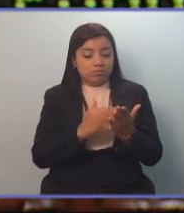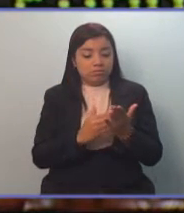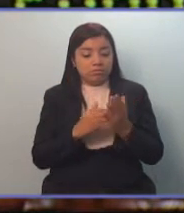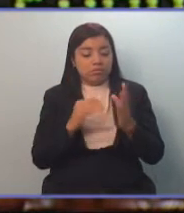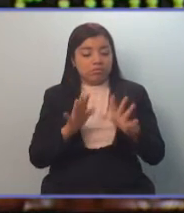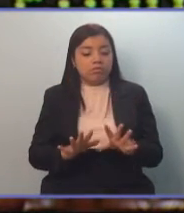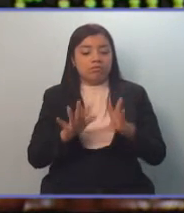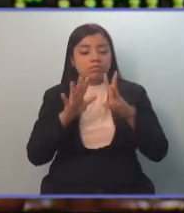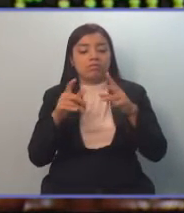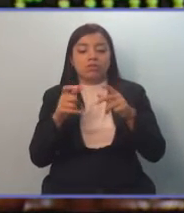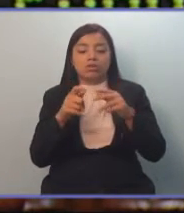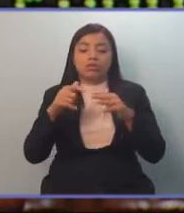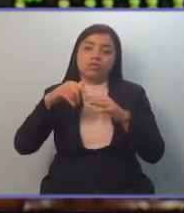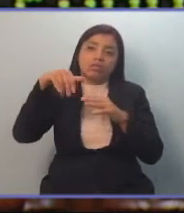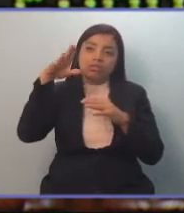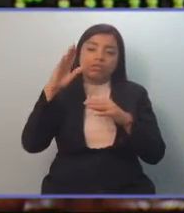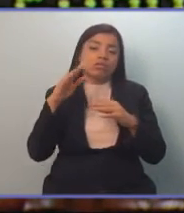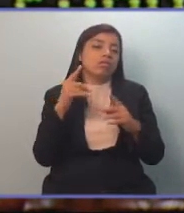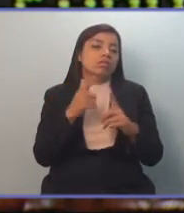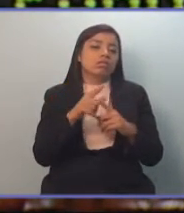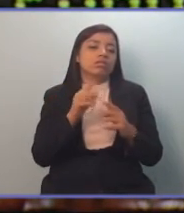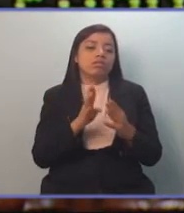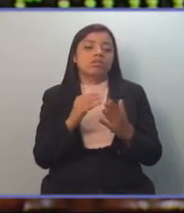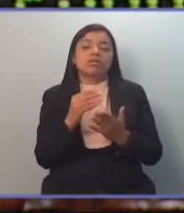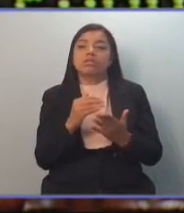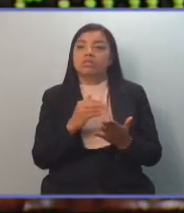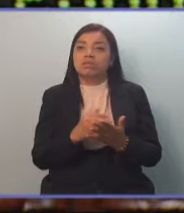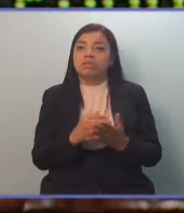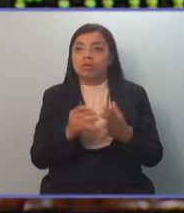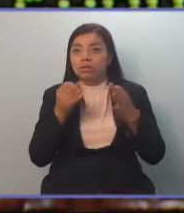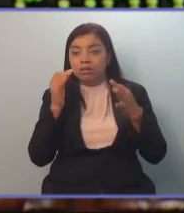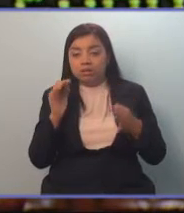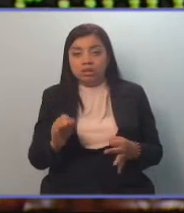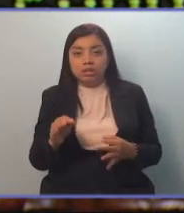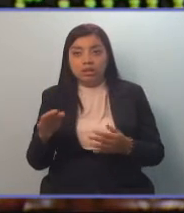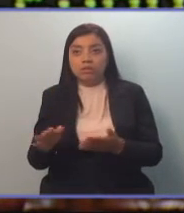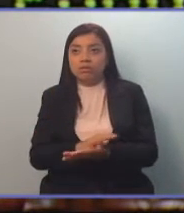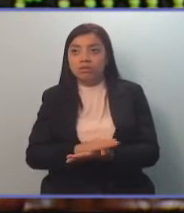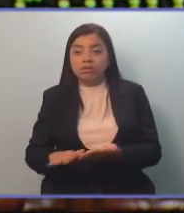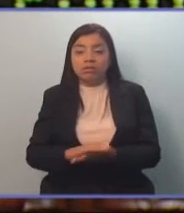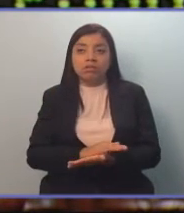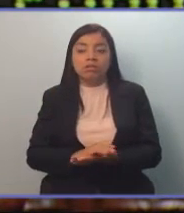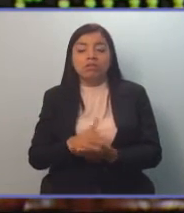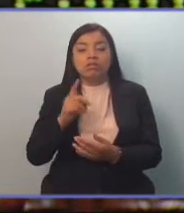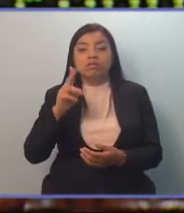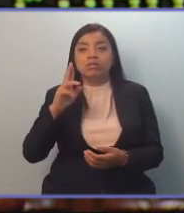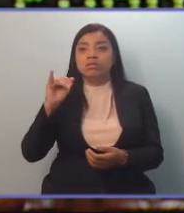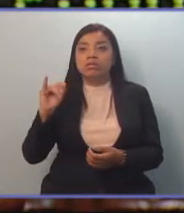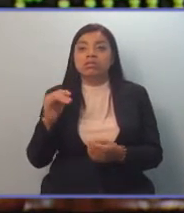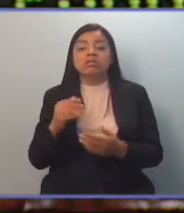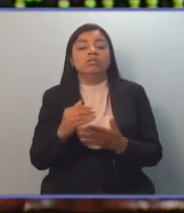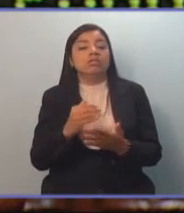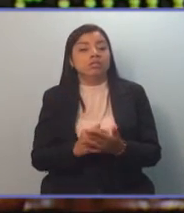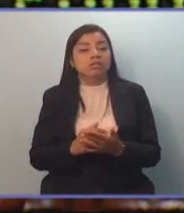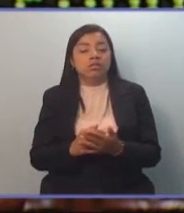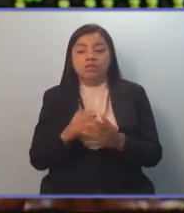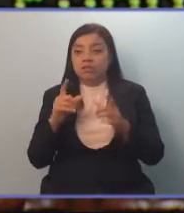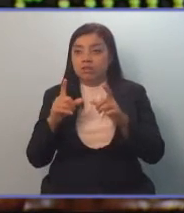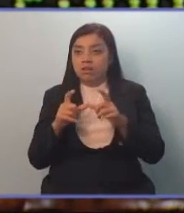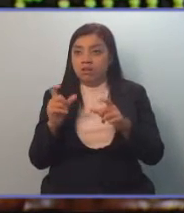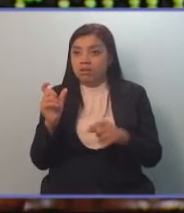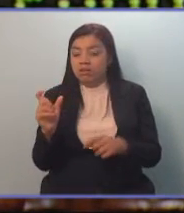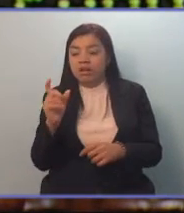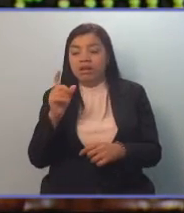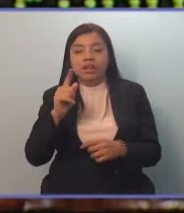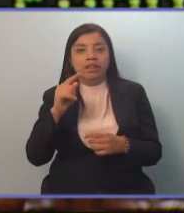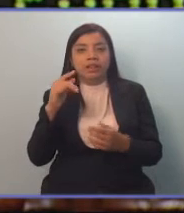de 18 años de edad. B. Presentar original y fotocopia del documento único de identidad, tarjeta de identificación